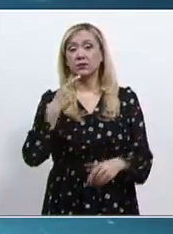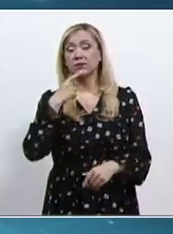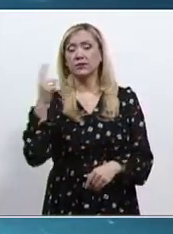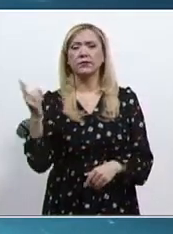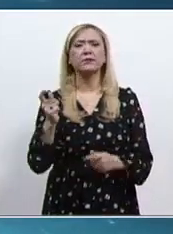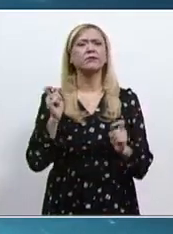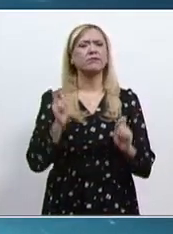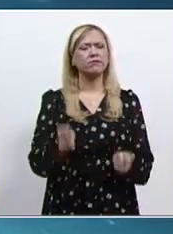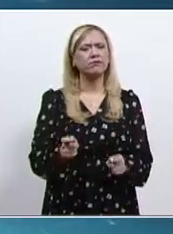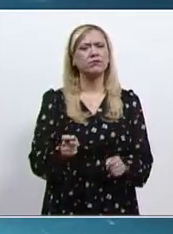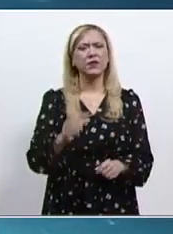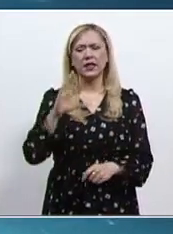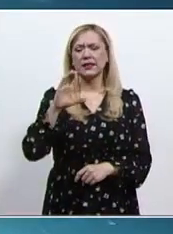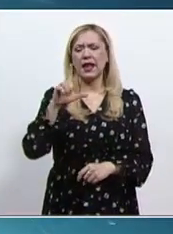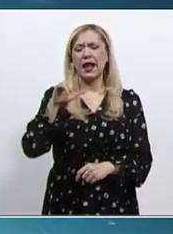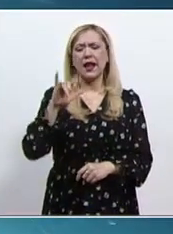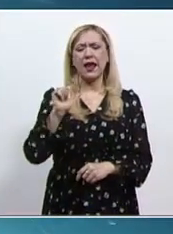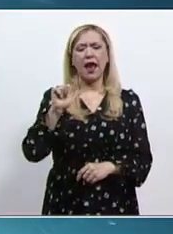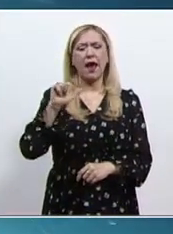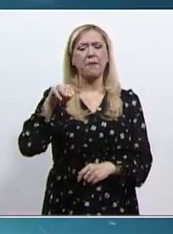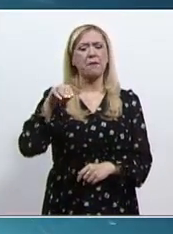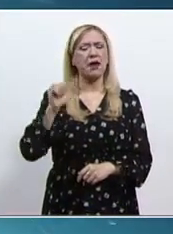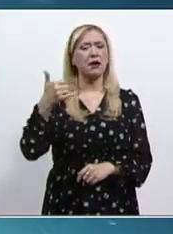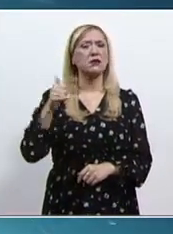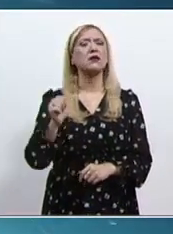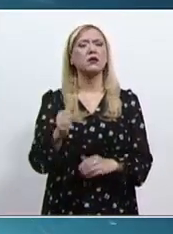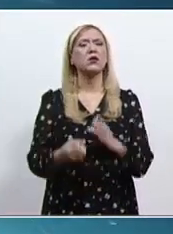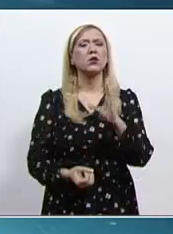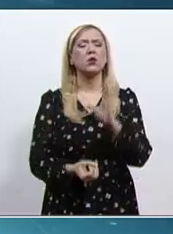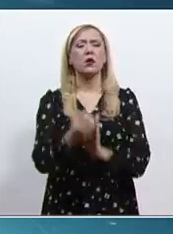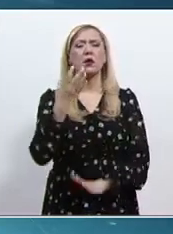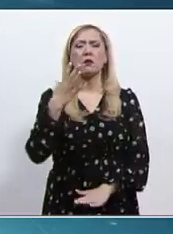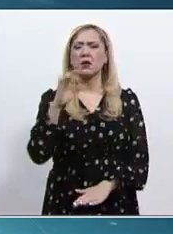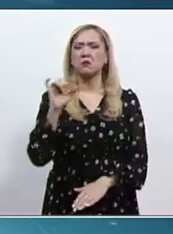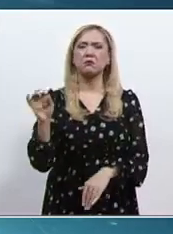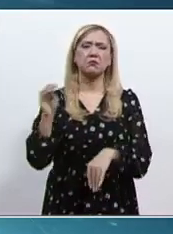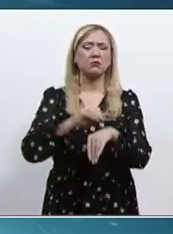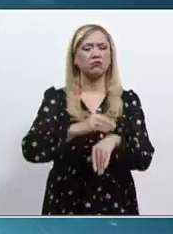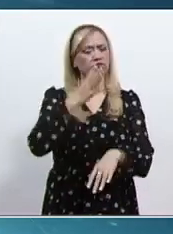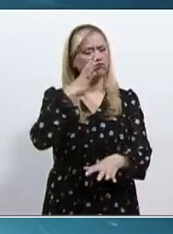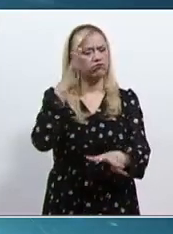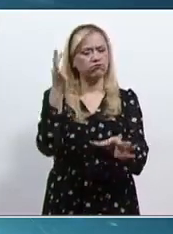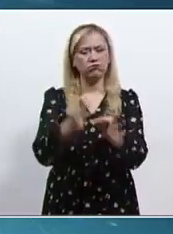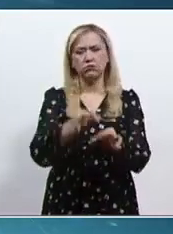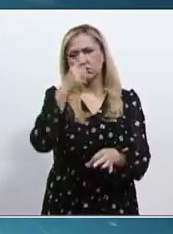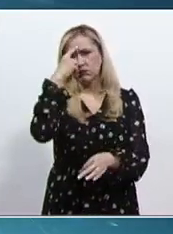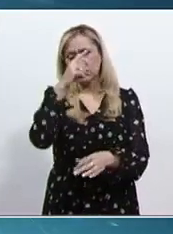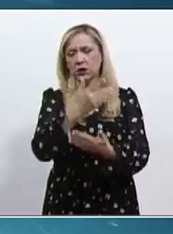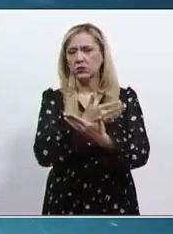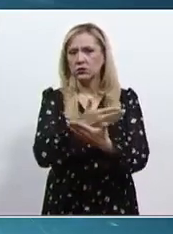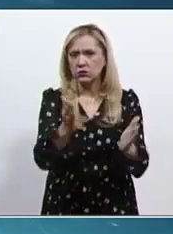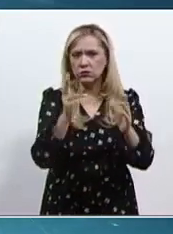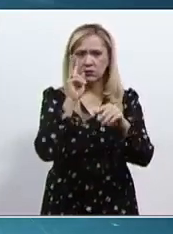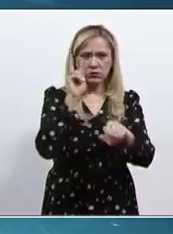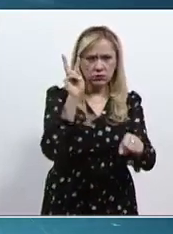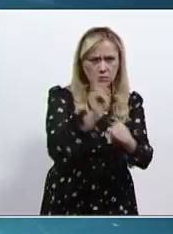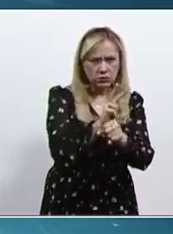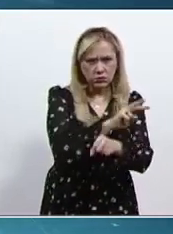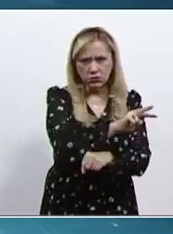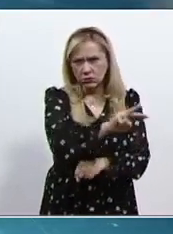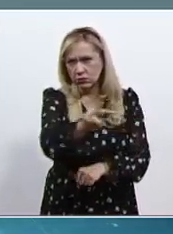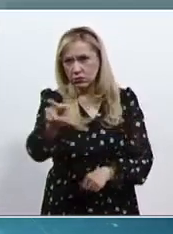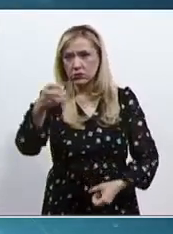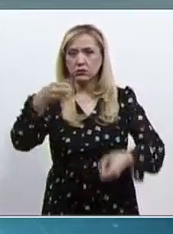la consejera Celia Maya Se compromete a impulsar acciones que permitan garantizar el acceso a la justicia a los sectores